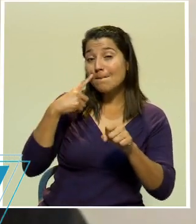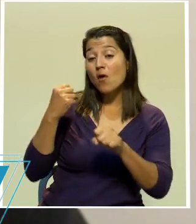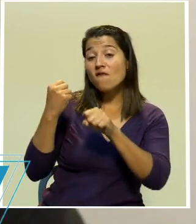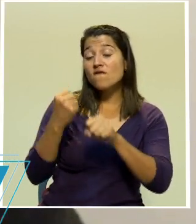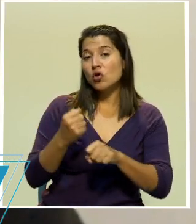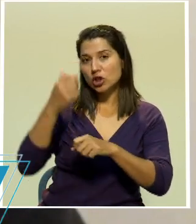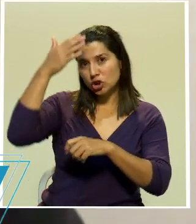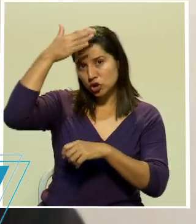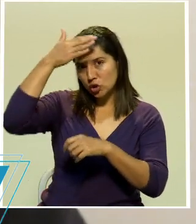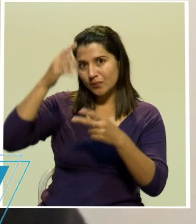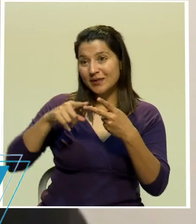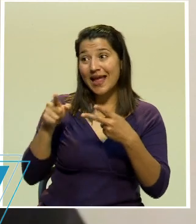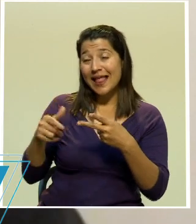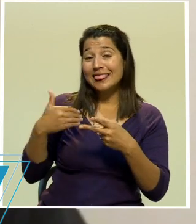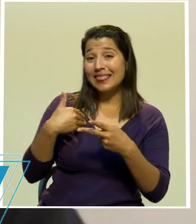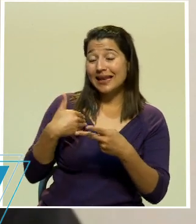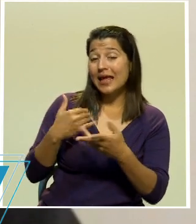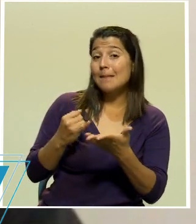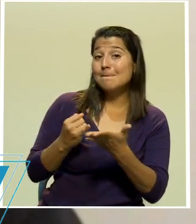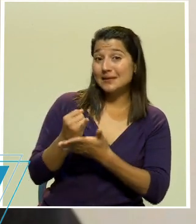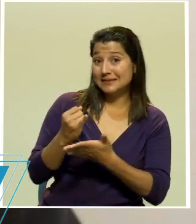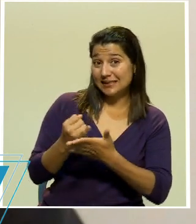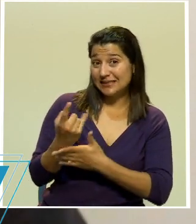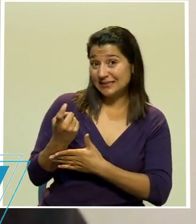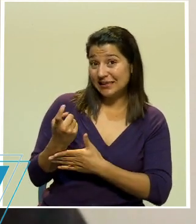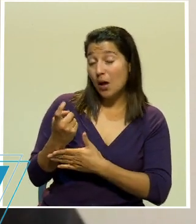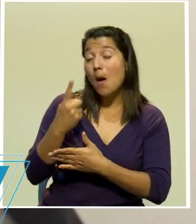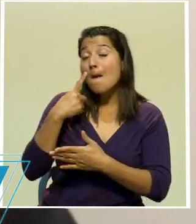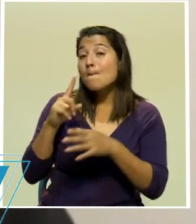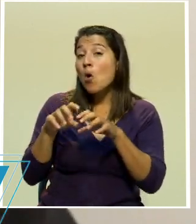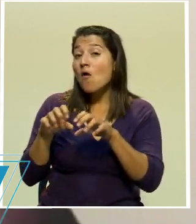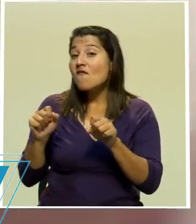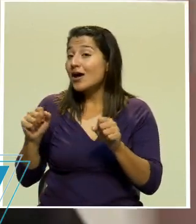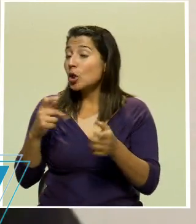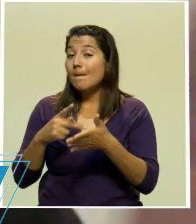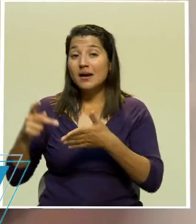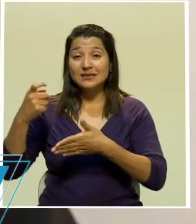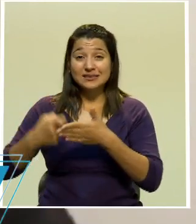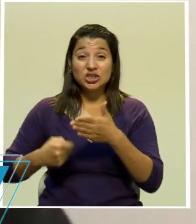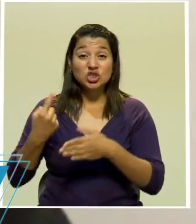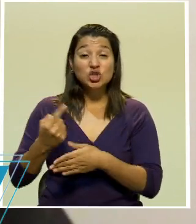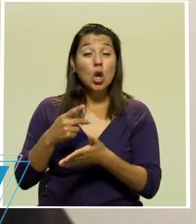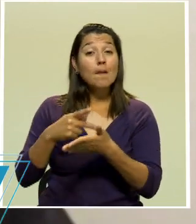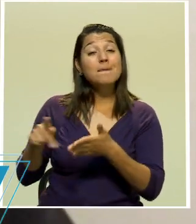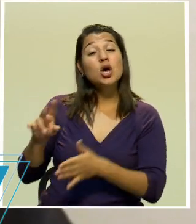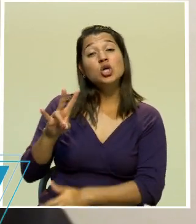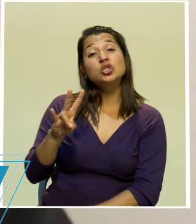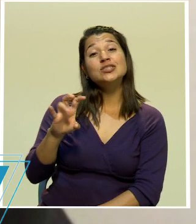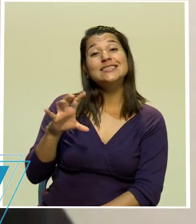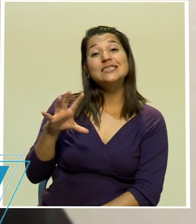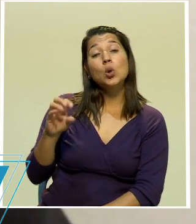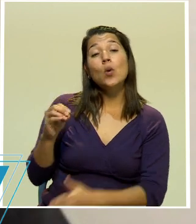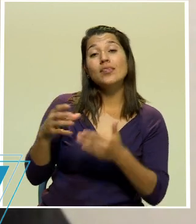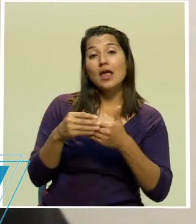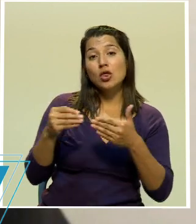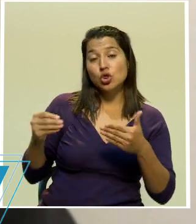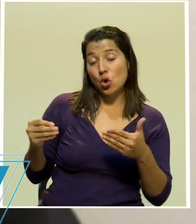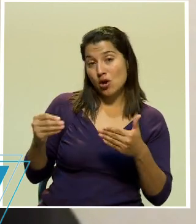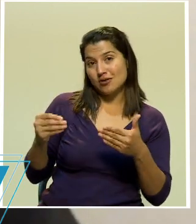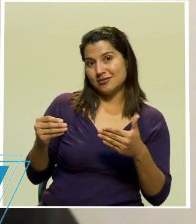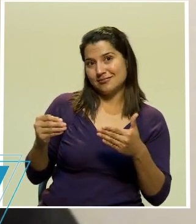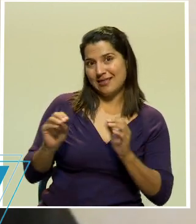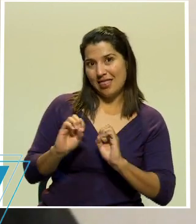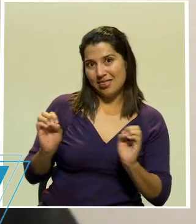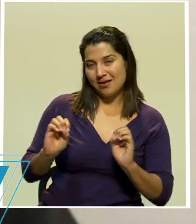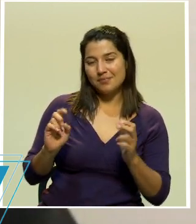Trump. Tiene investigaciones o tendrá investigaciones por fraude tributario cuando solo pagó $750 en impuestos el año que fue electo.